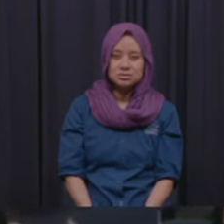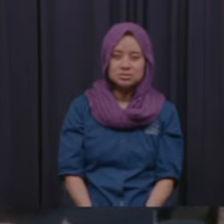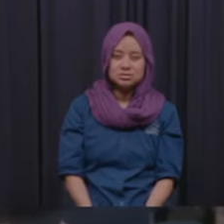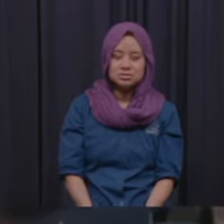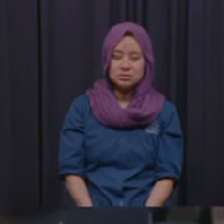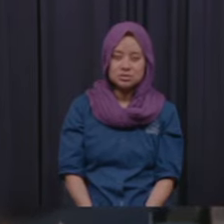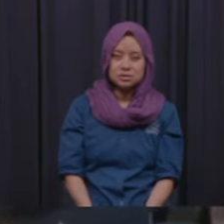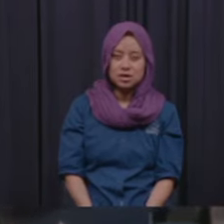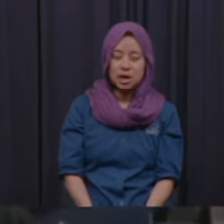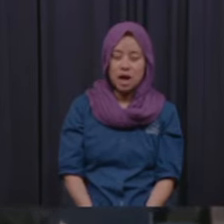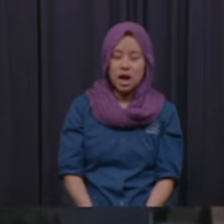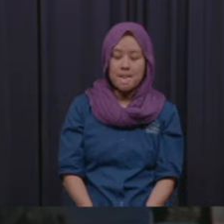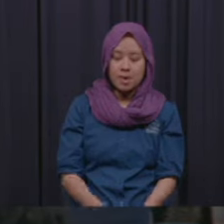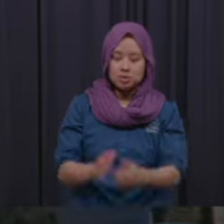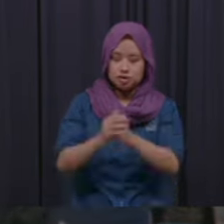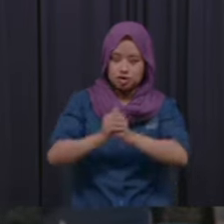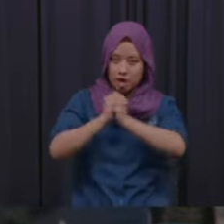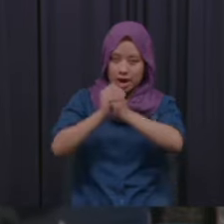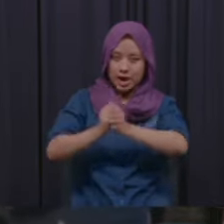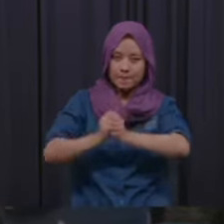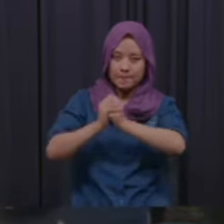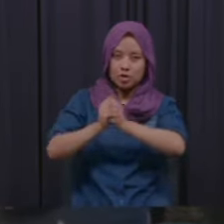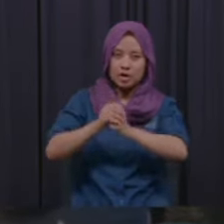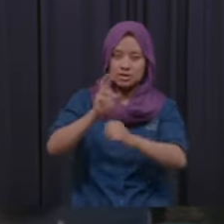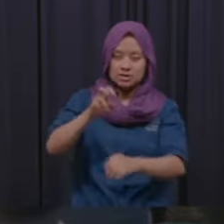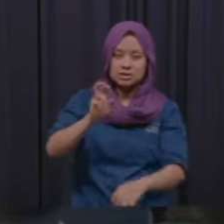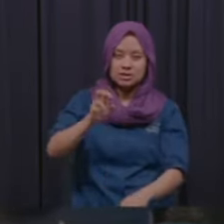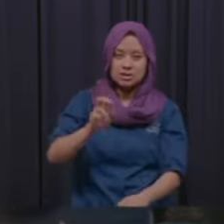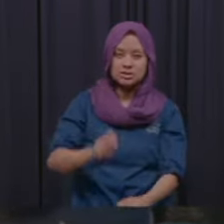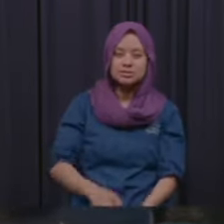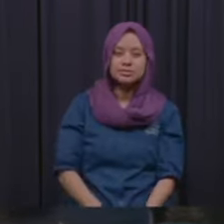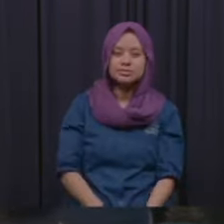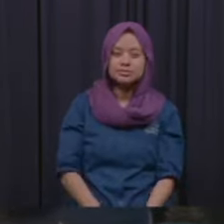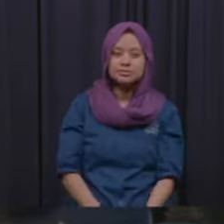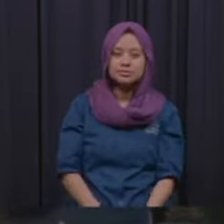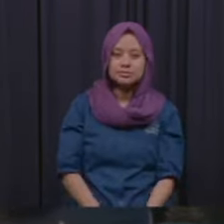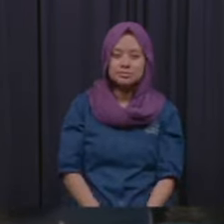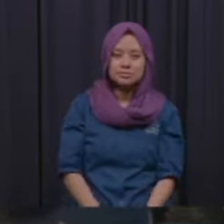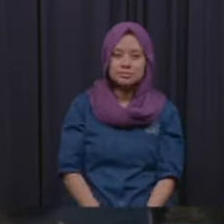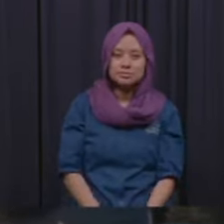Y vamos a orar por las peticiones. Hermano Coque.